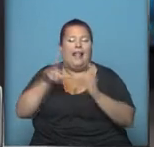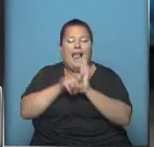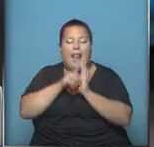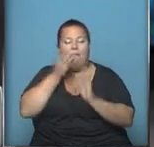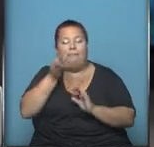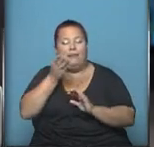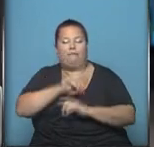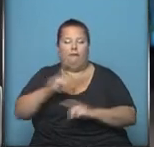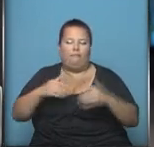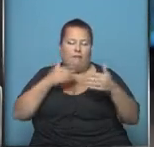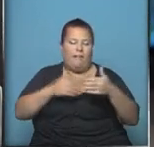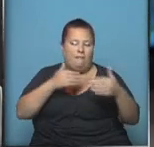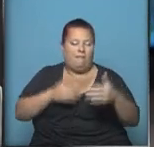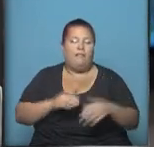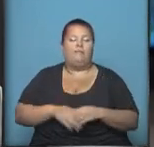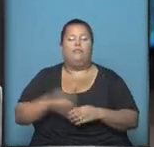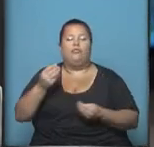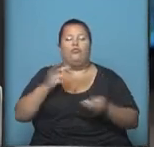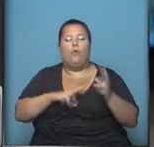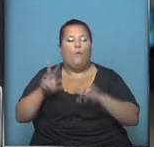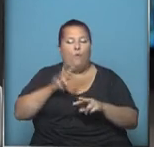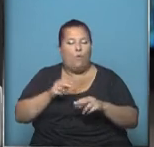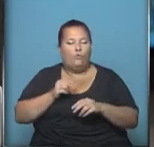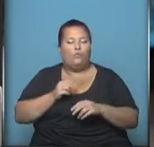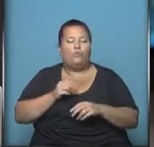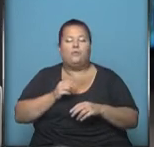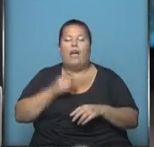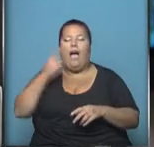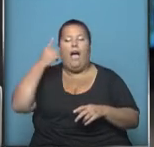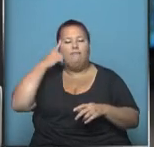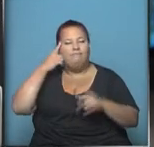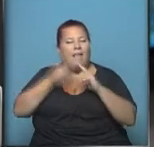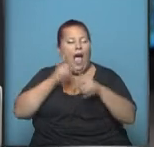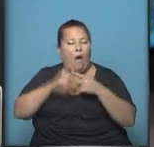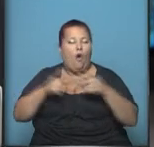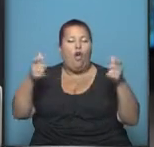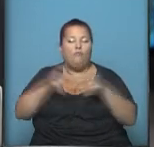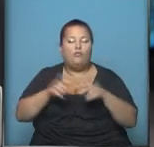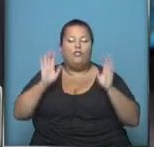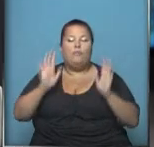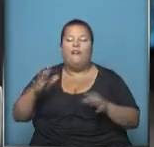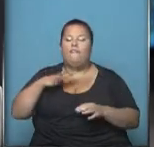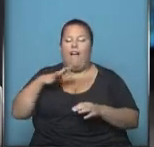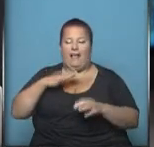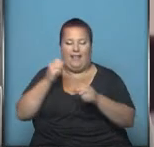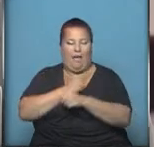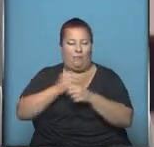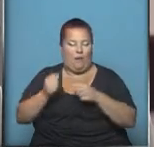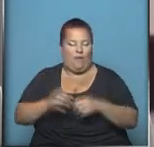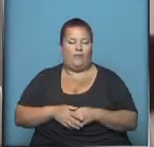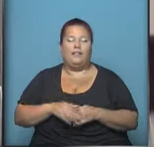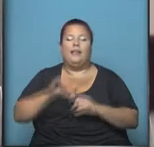nacionales y que buscaban y que habían tenido consenso en las comisiones pero faltaba la aprobación para